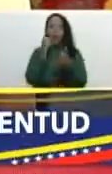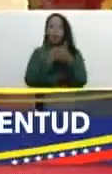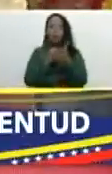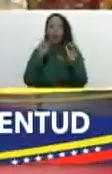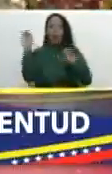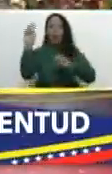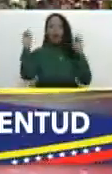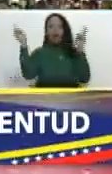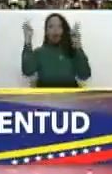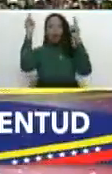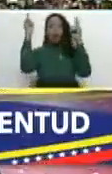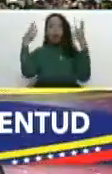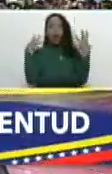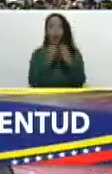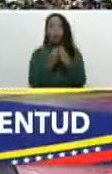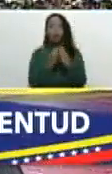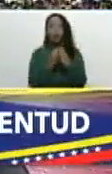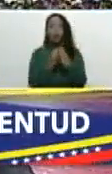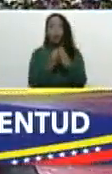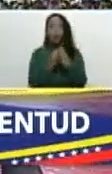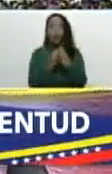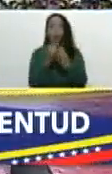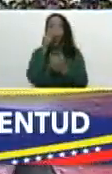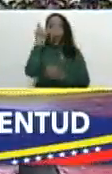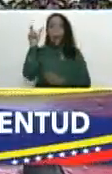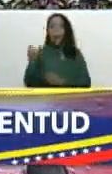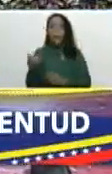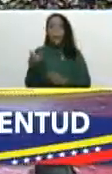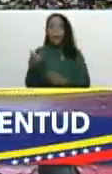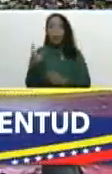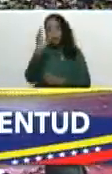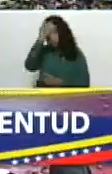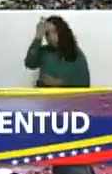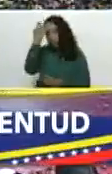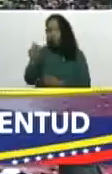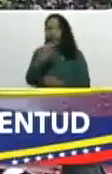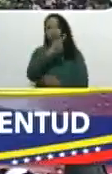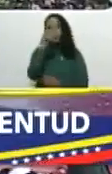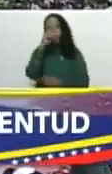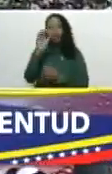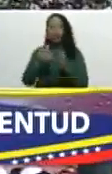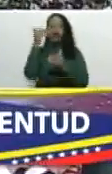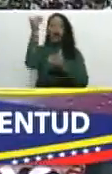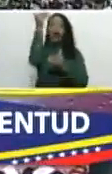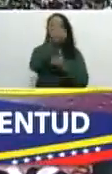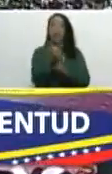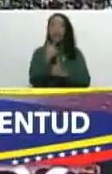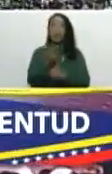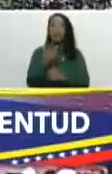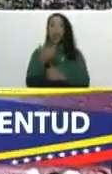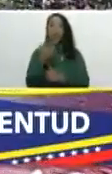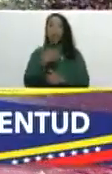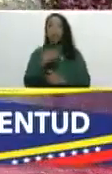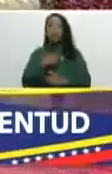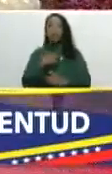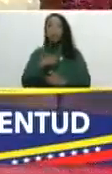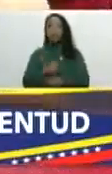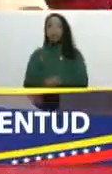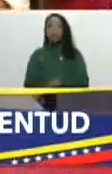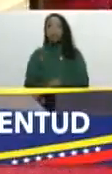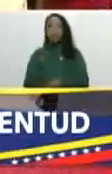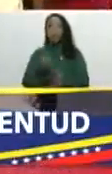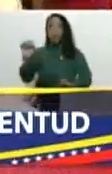Victoria, y junto con José Félix Rivas reivindicábamos 200 años después y decíamos: no podemos optar entre